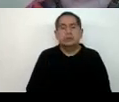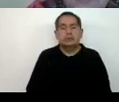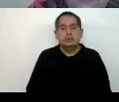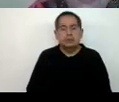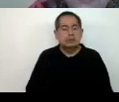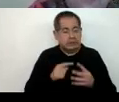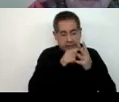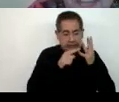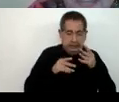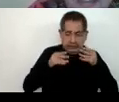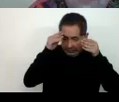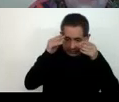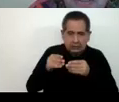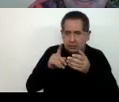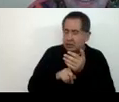focalizado